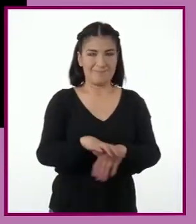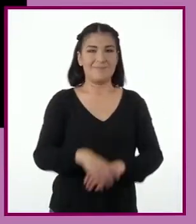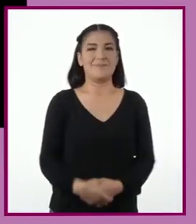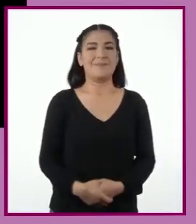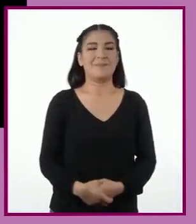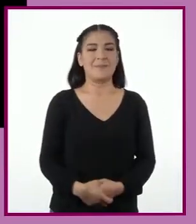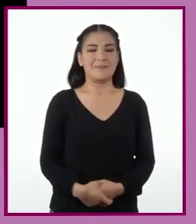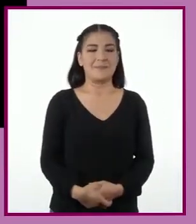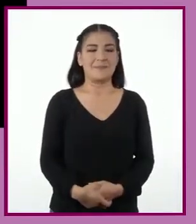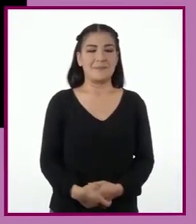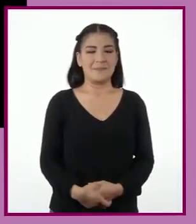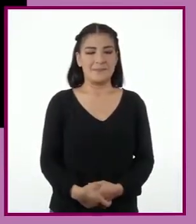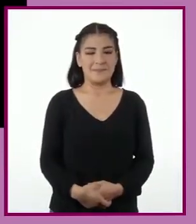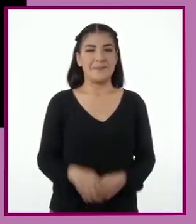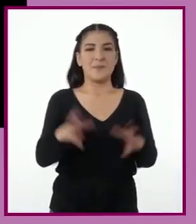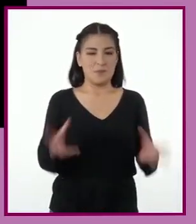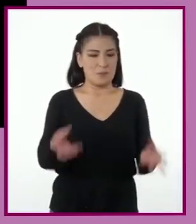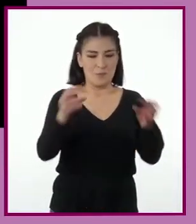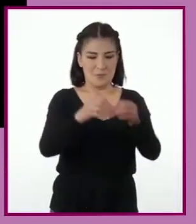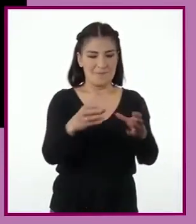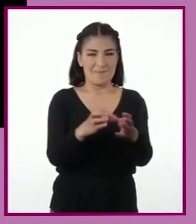recipiente.